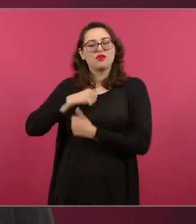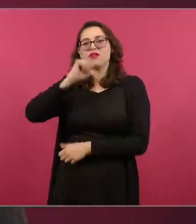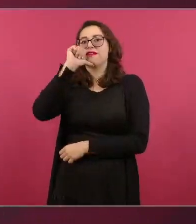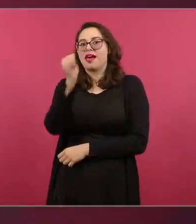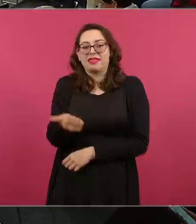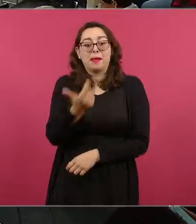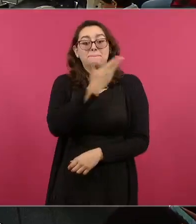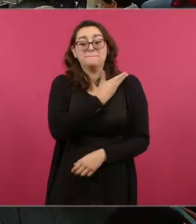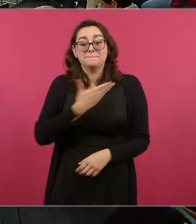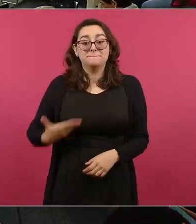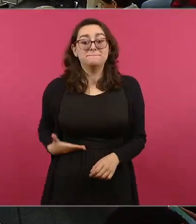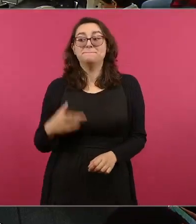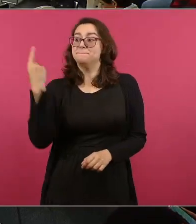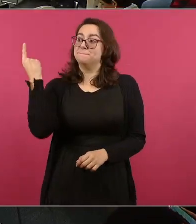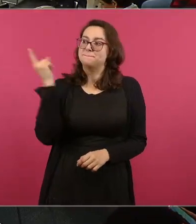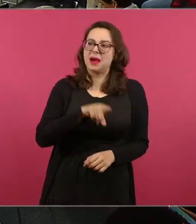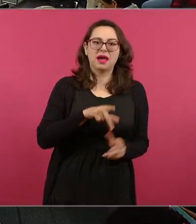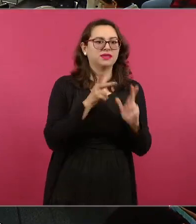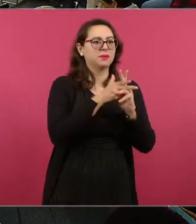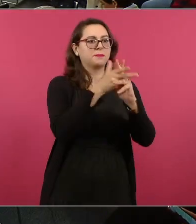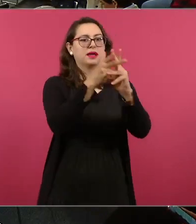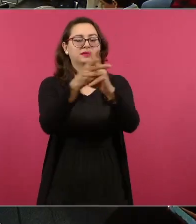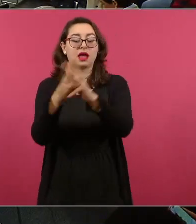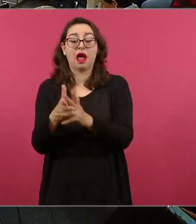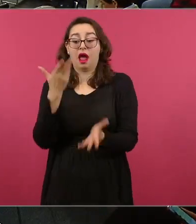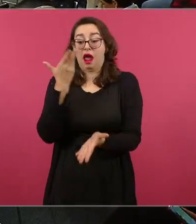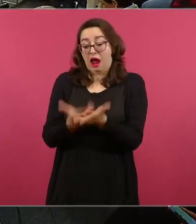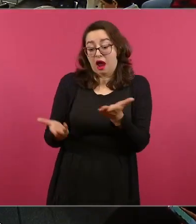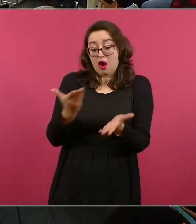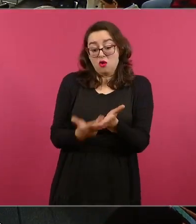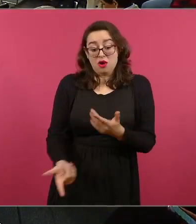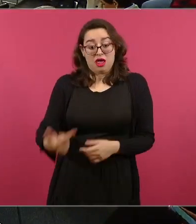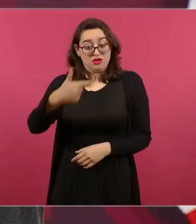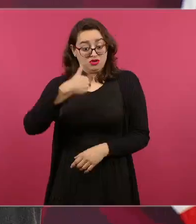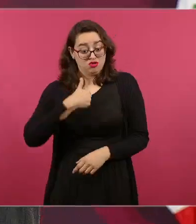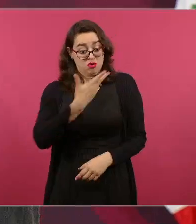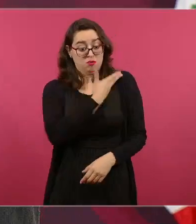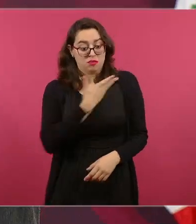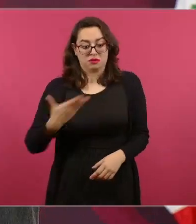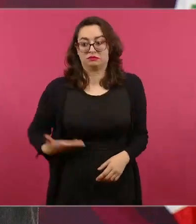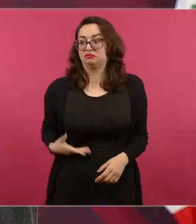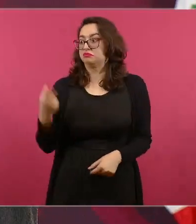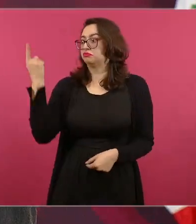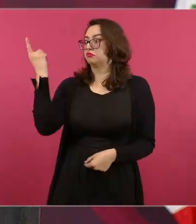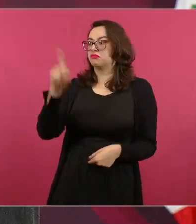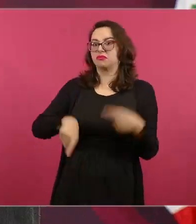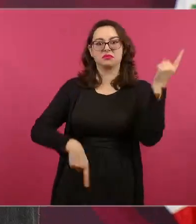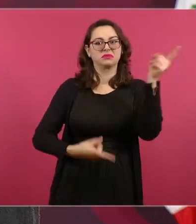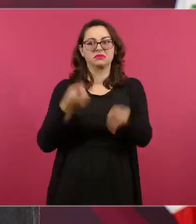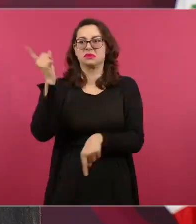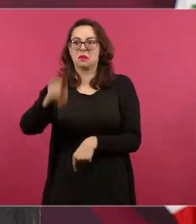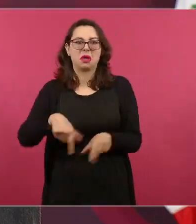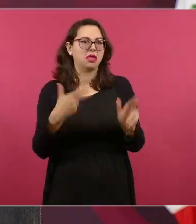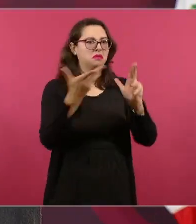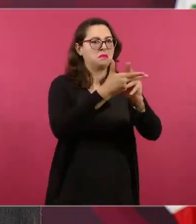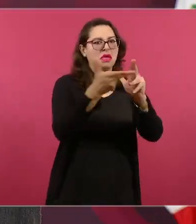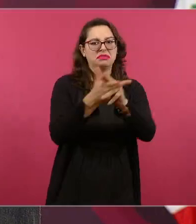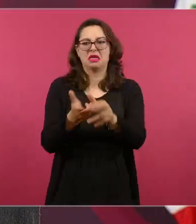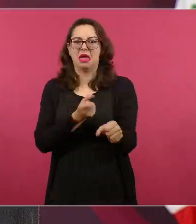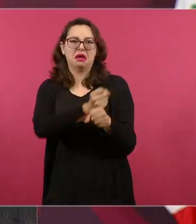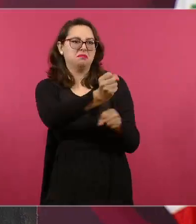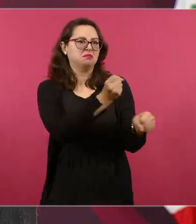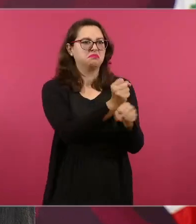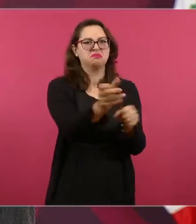Entonces yo no he dado órdenes de que desaparezcan, de que torturen, de